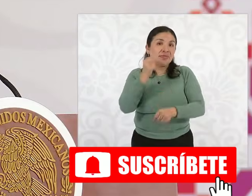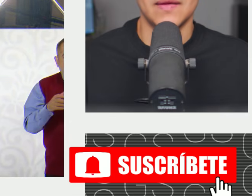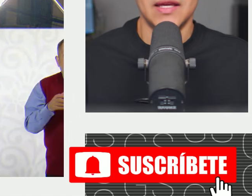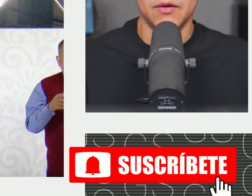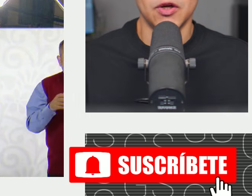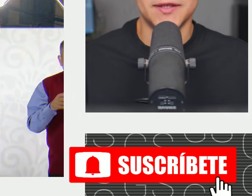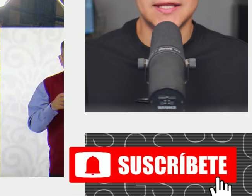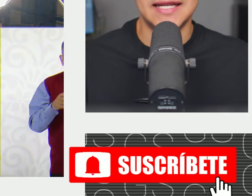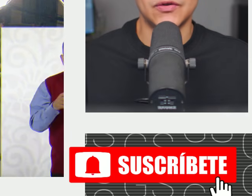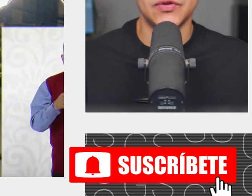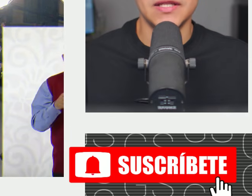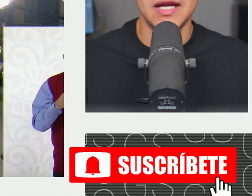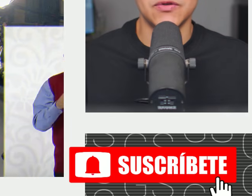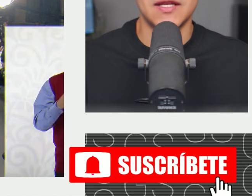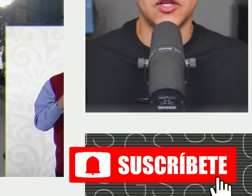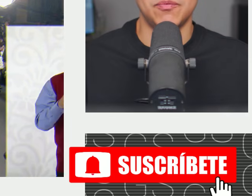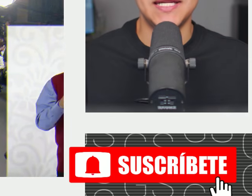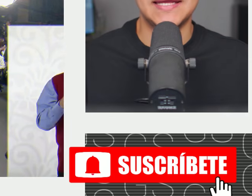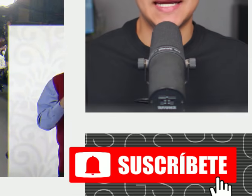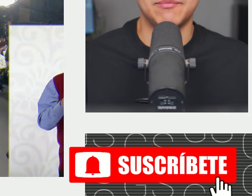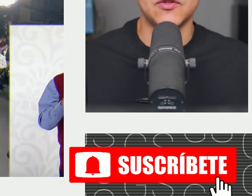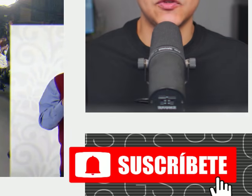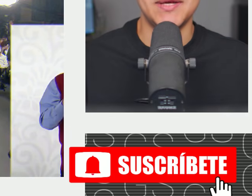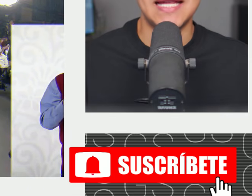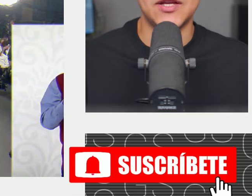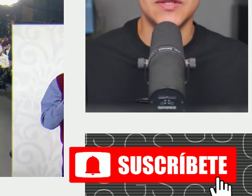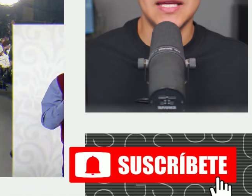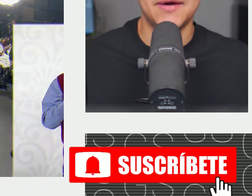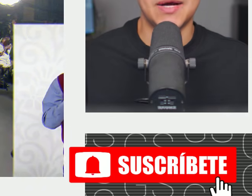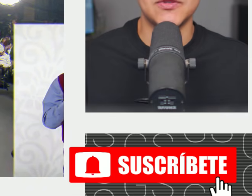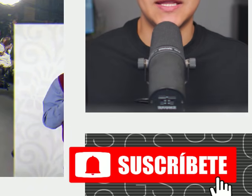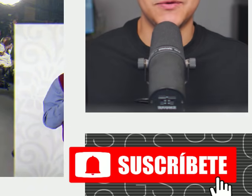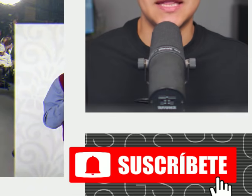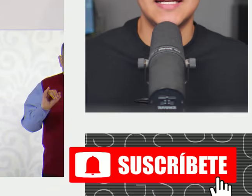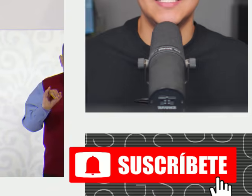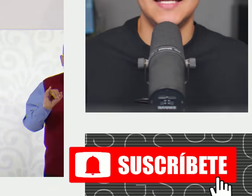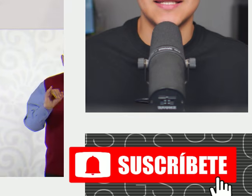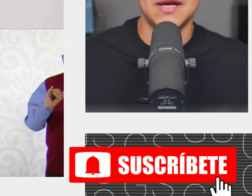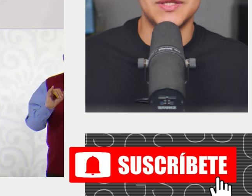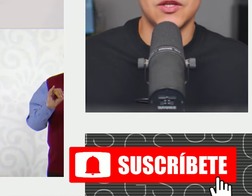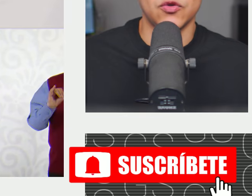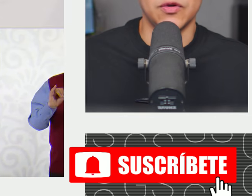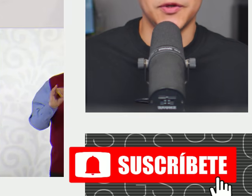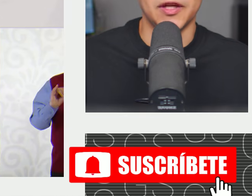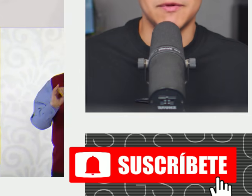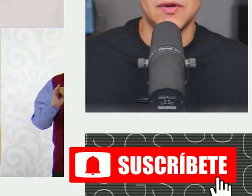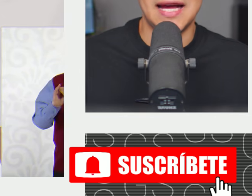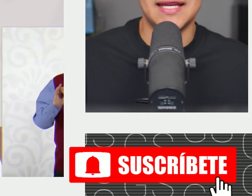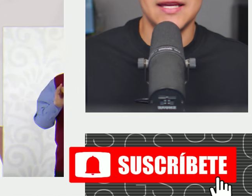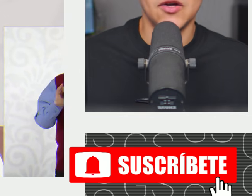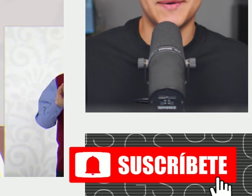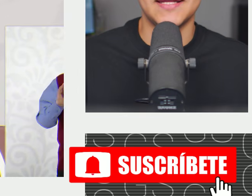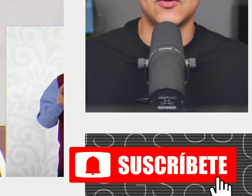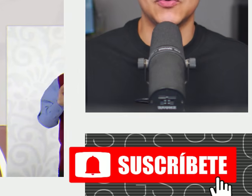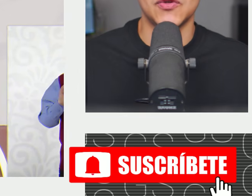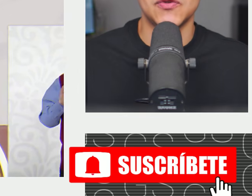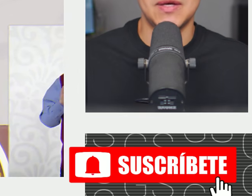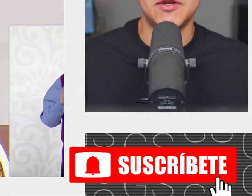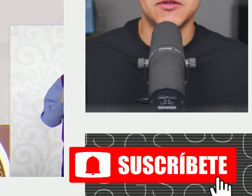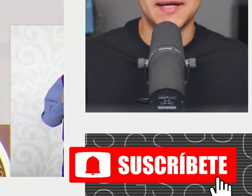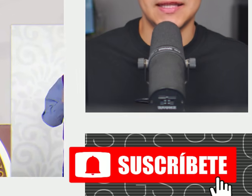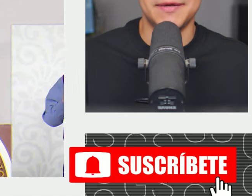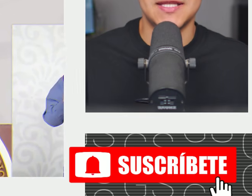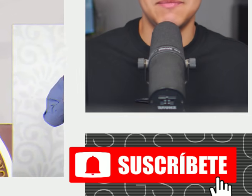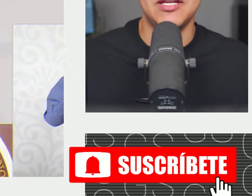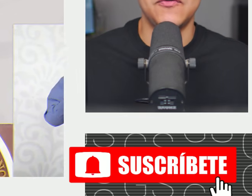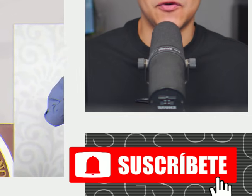nos vamos. Y bueno, pues hasta aquí la noticia. ¿Ustedes qué opinan? Déjenme sus comentarios y abramos el debate. Y ya saben, si les gustó el video, déjenme su like y compartan con todos sus amigos